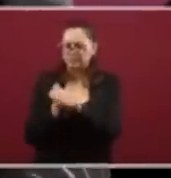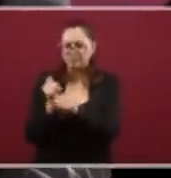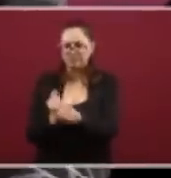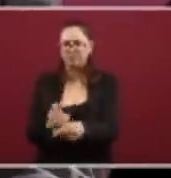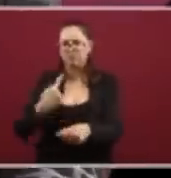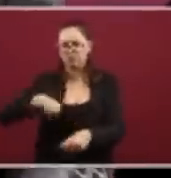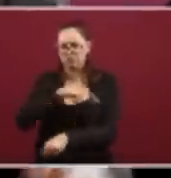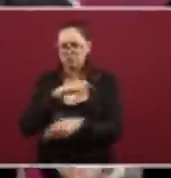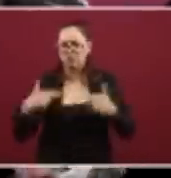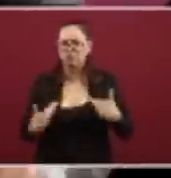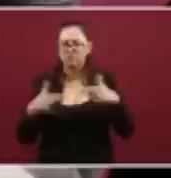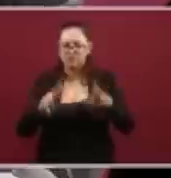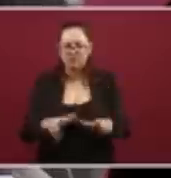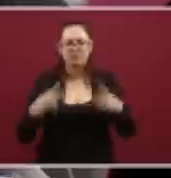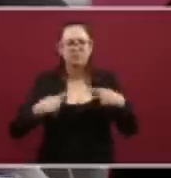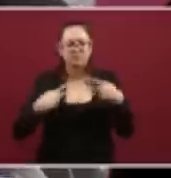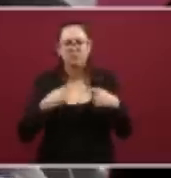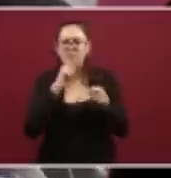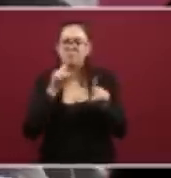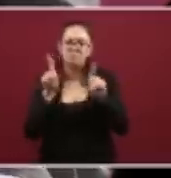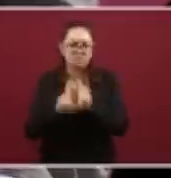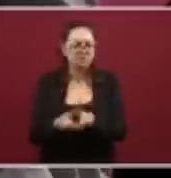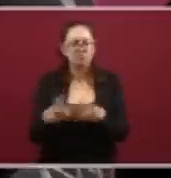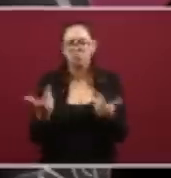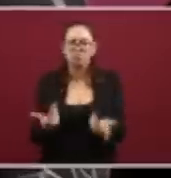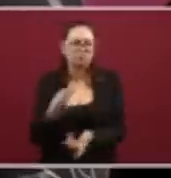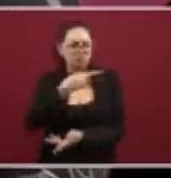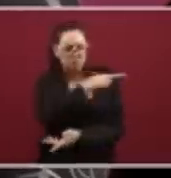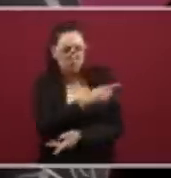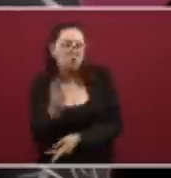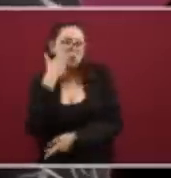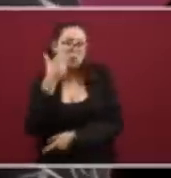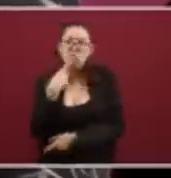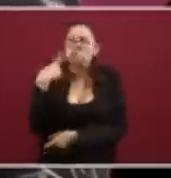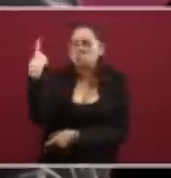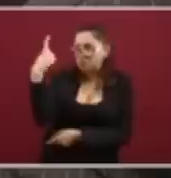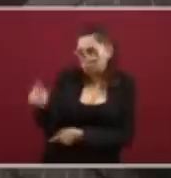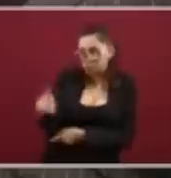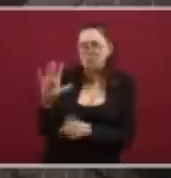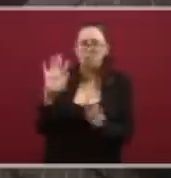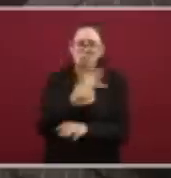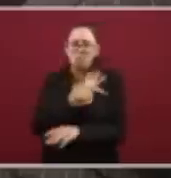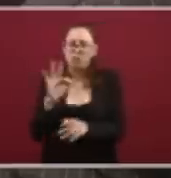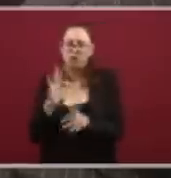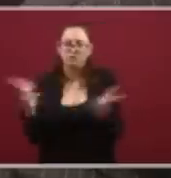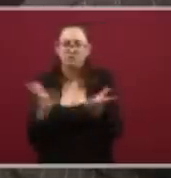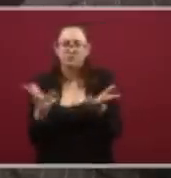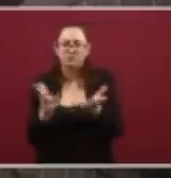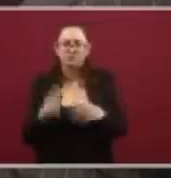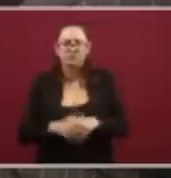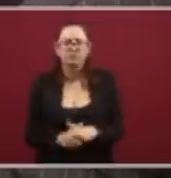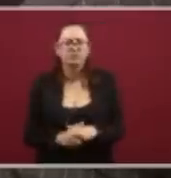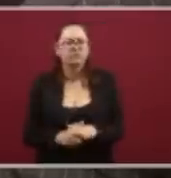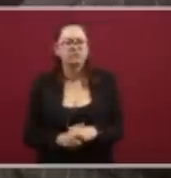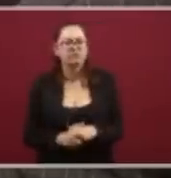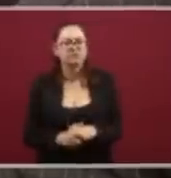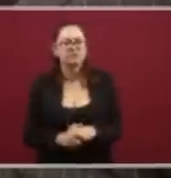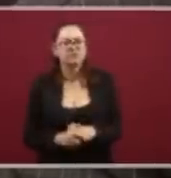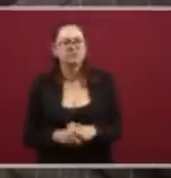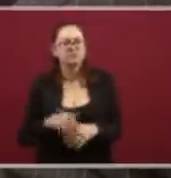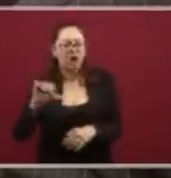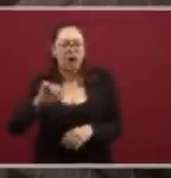ellos están en plena libertad inicial proceso judicial contra quienes pretendieron este intento de despojo nos lo comentaron previamente a la